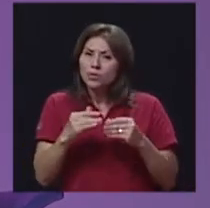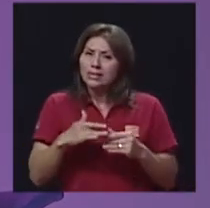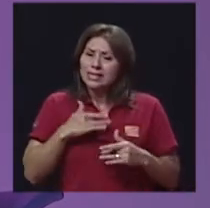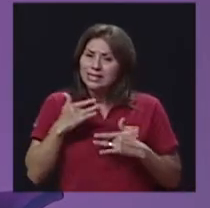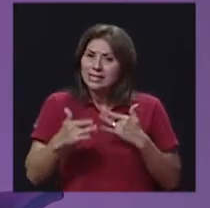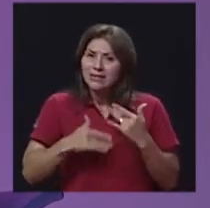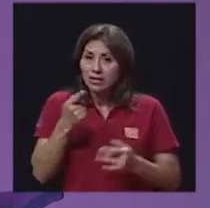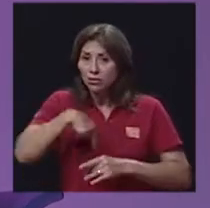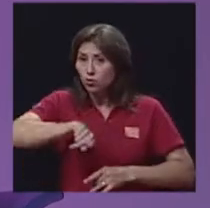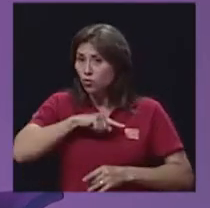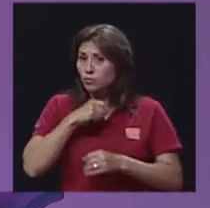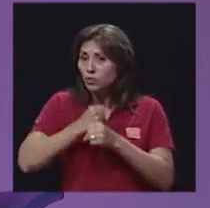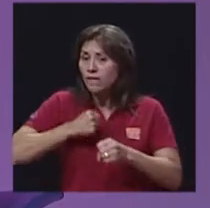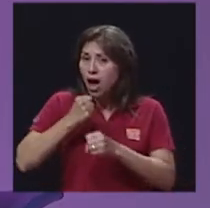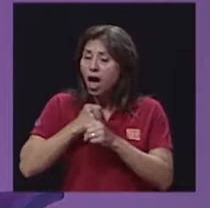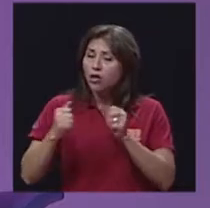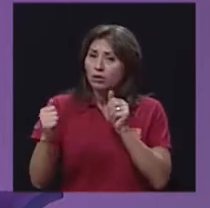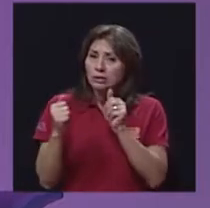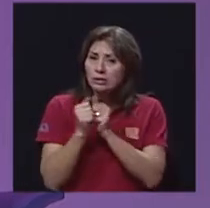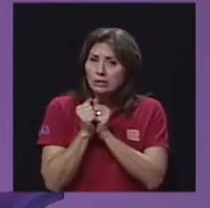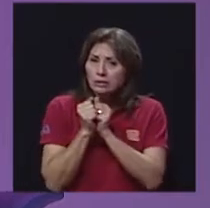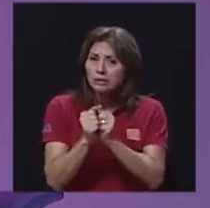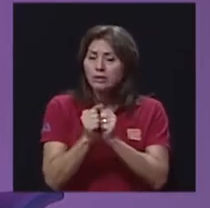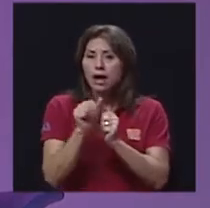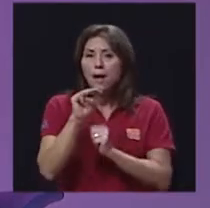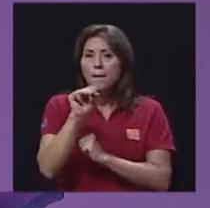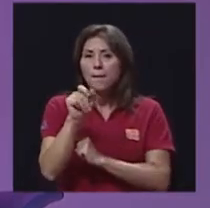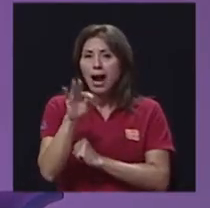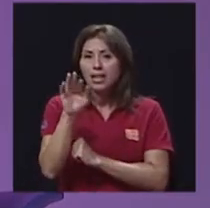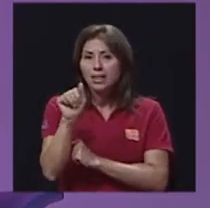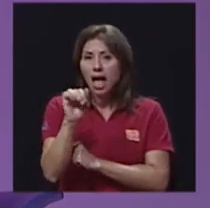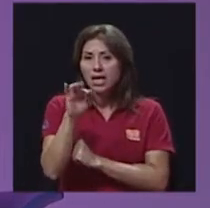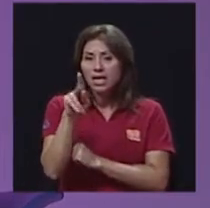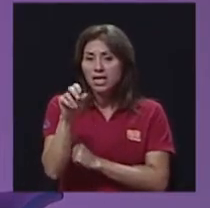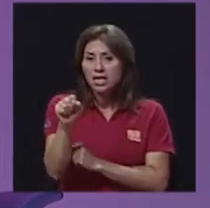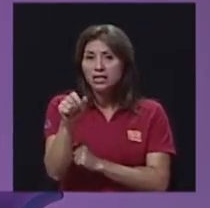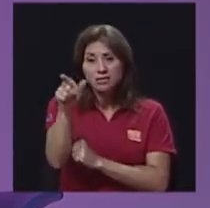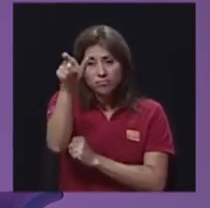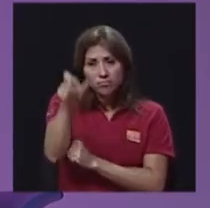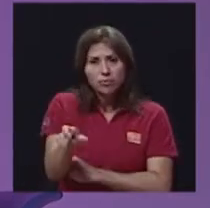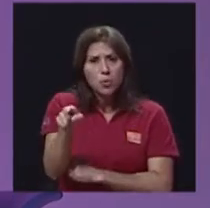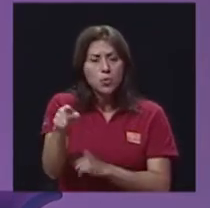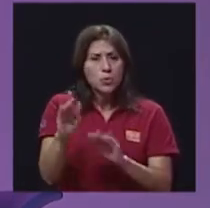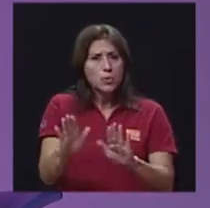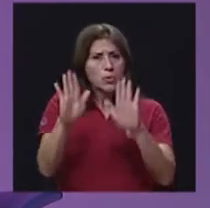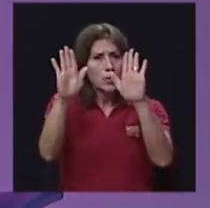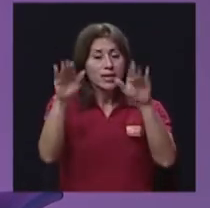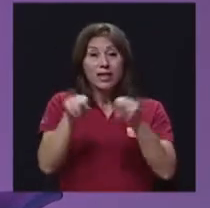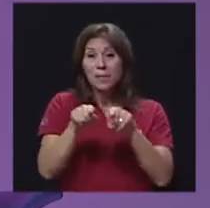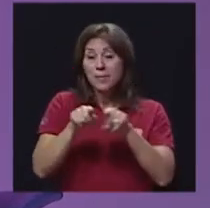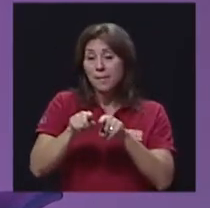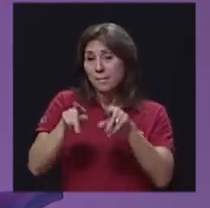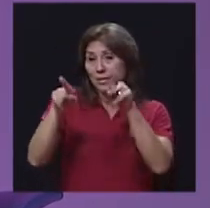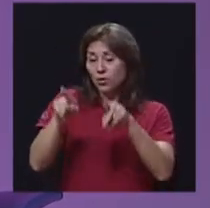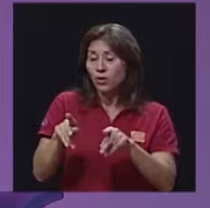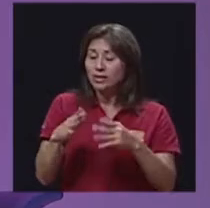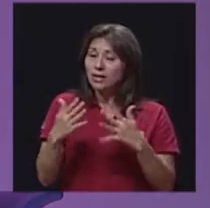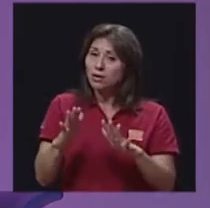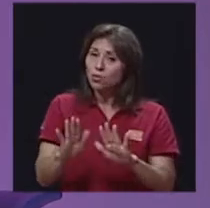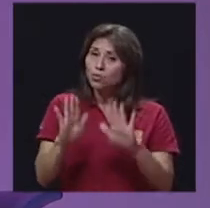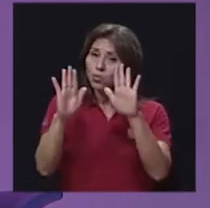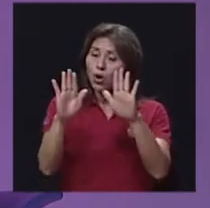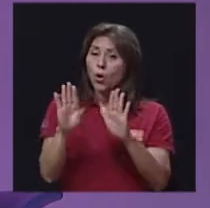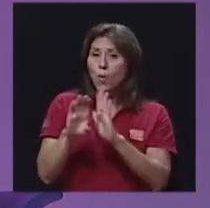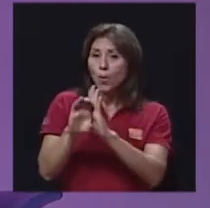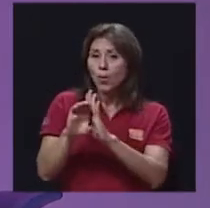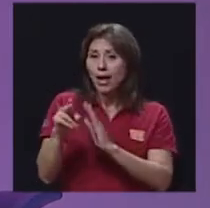Marta Iris, que es una persona increíble, ¿verdad? Y personas tan sensibles como don Hernán, ¿verdad? Que